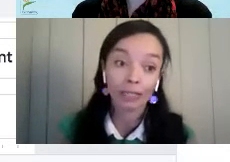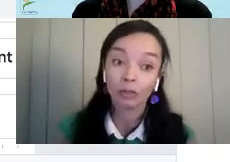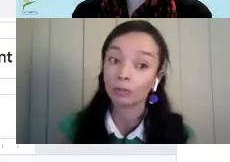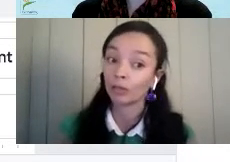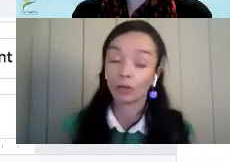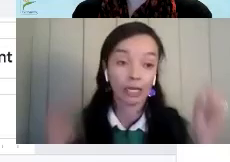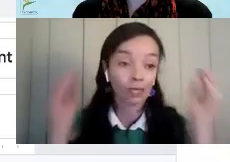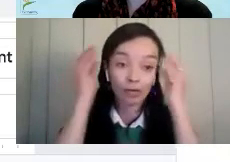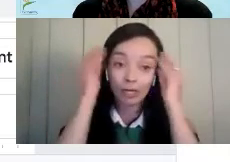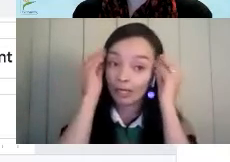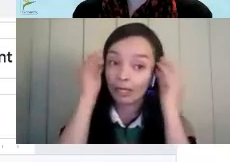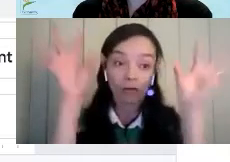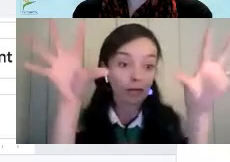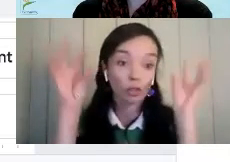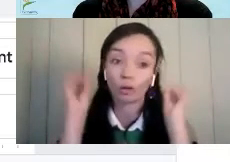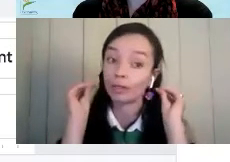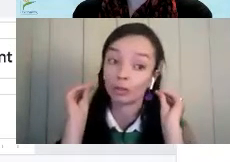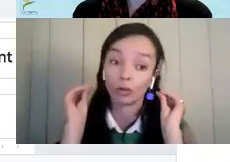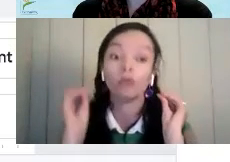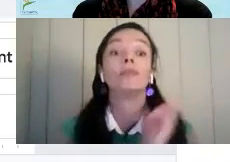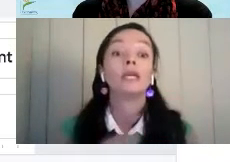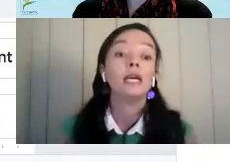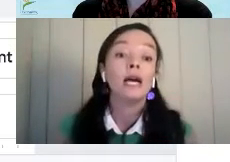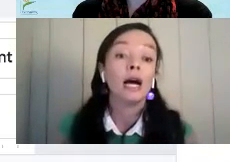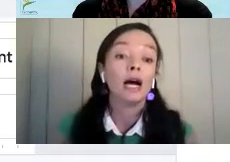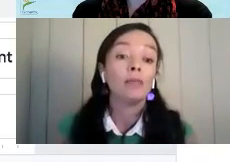muy pequeños, pero eso absorben todo.